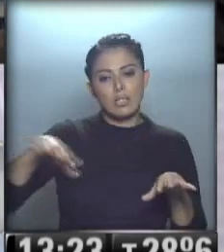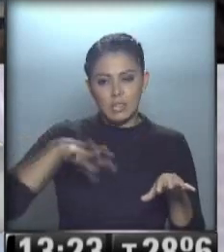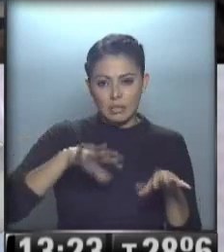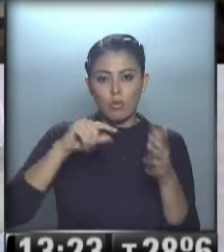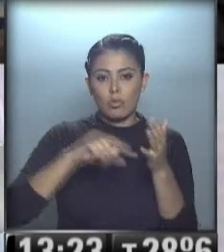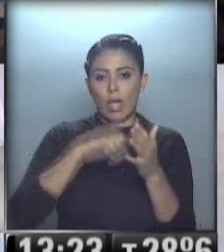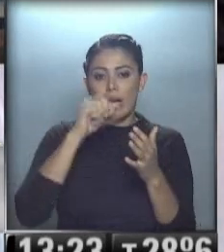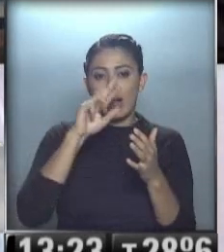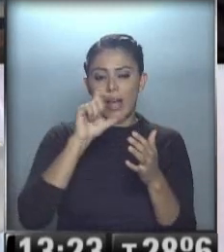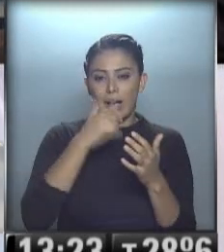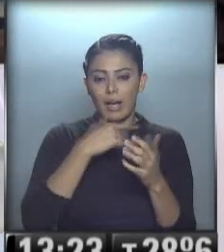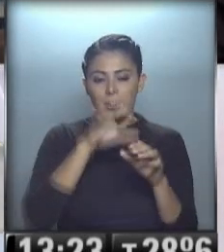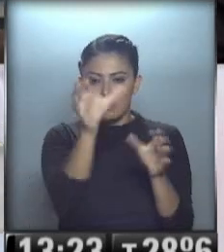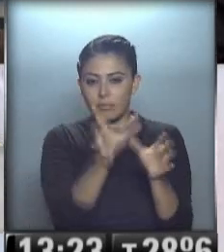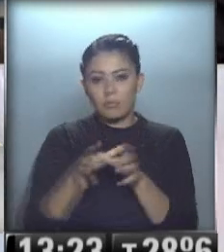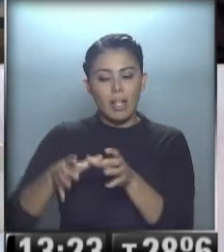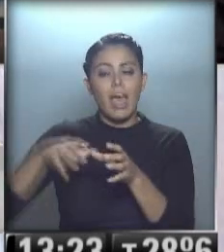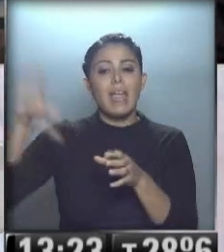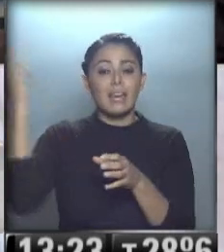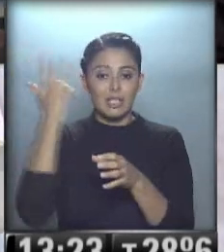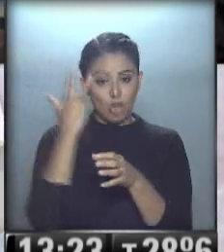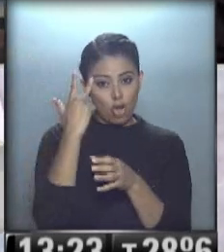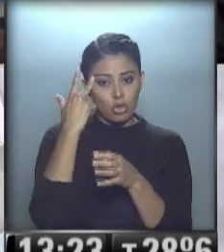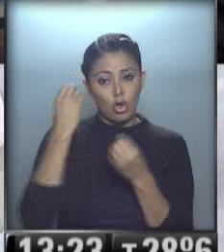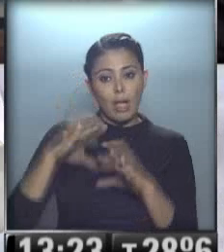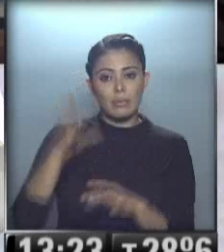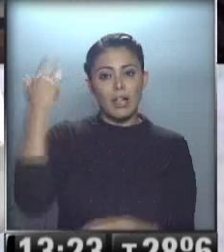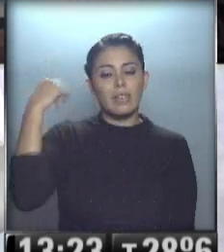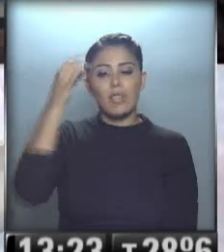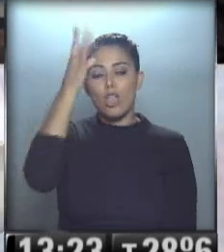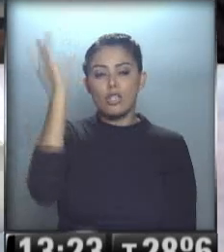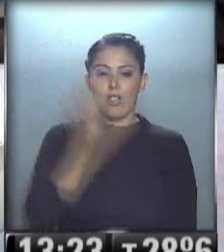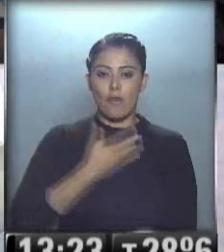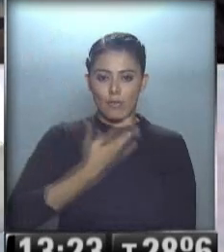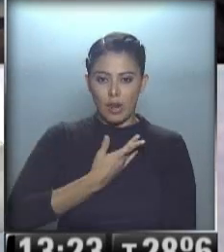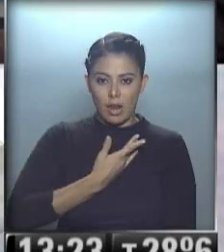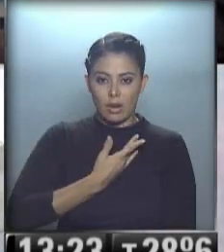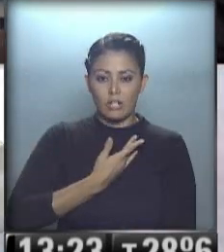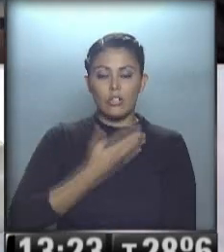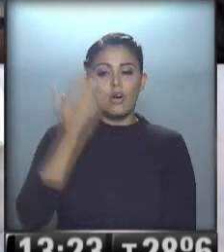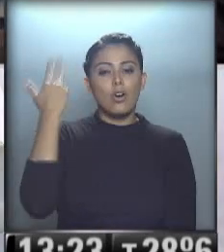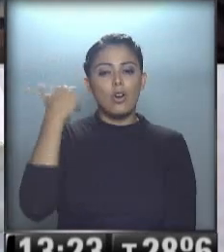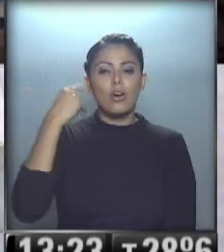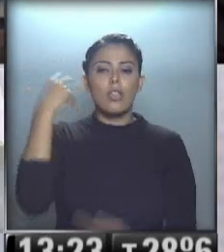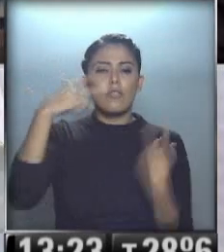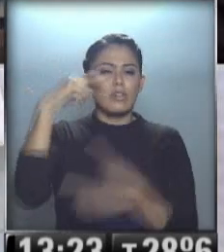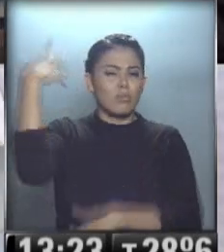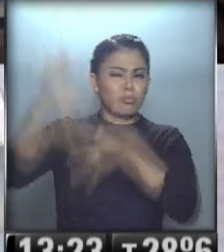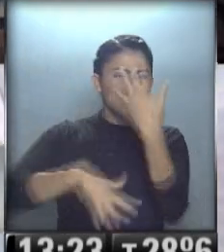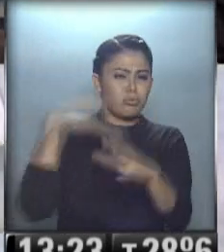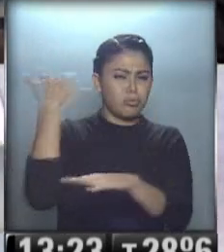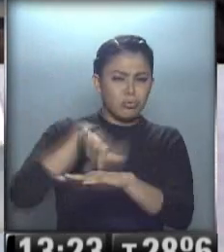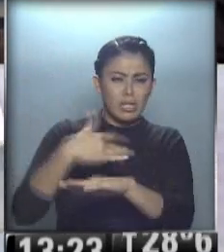ciudad de Caracas 18 comenzaron en el pico más alto que fue el famoso 12 de febrero el momento en donde las revueltas